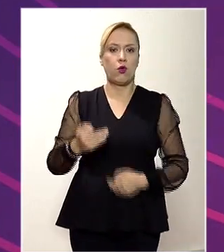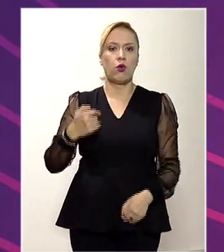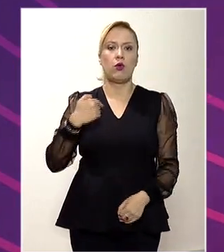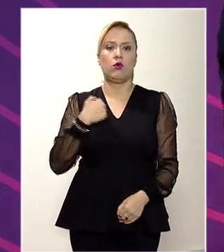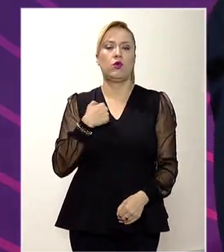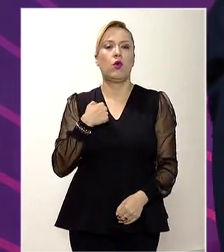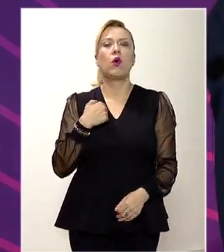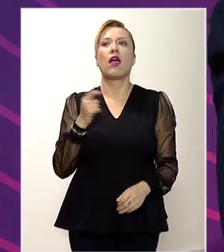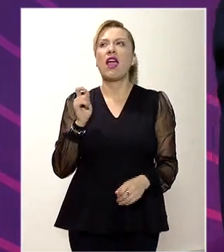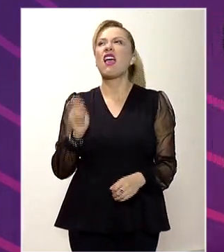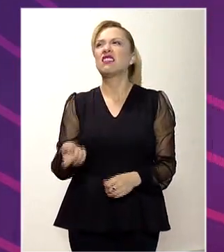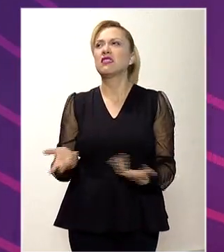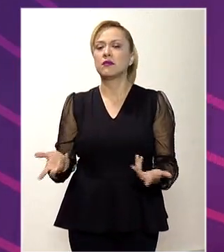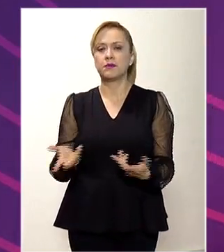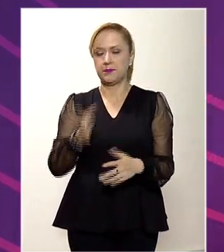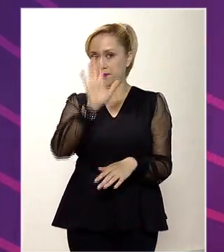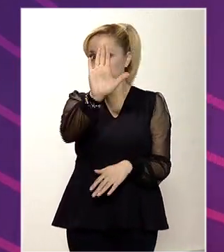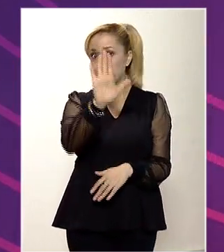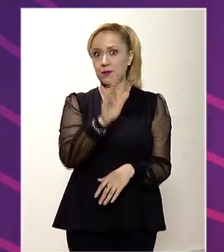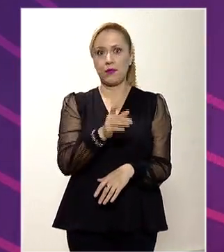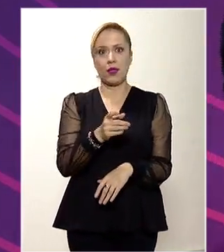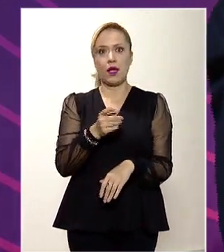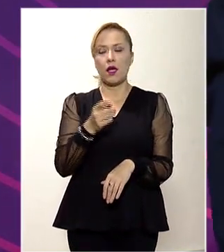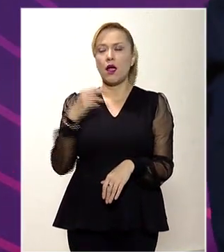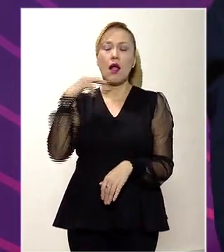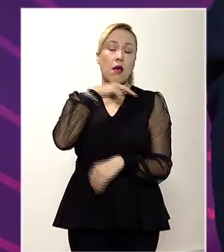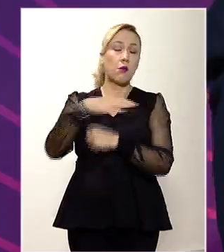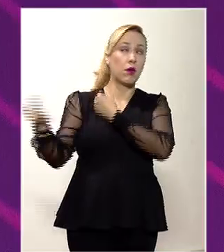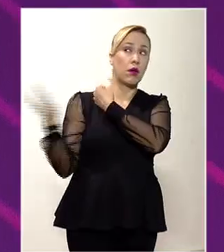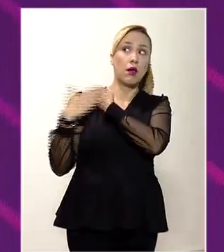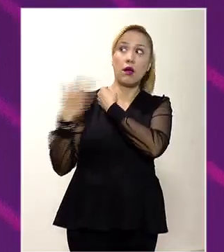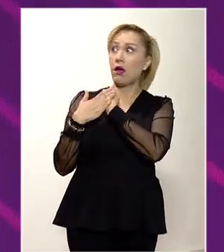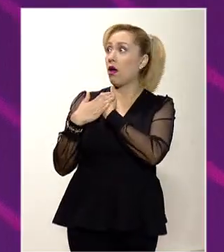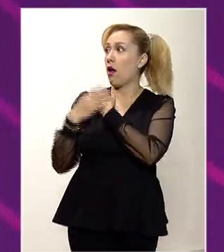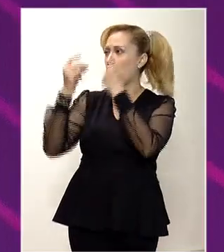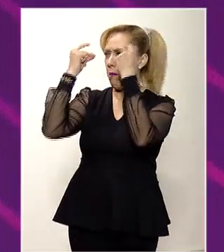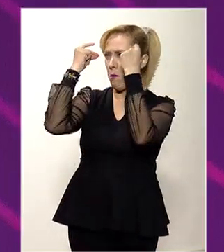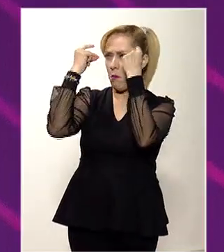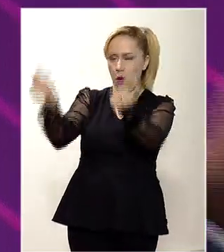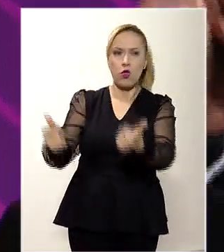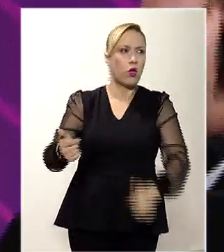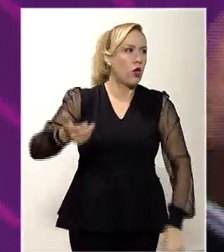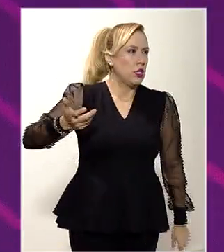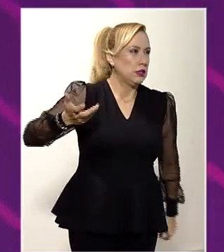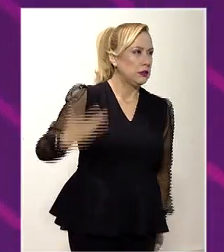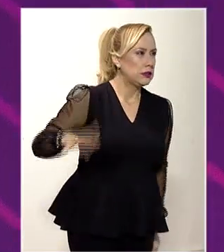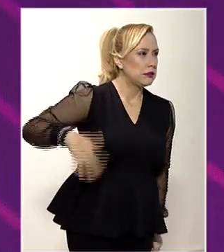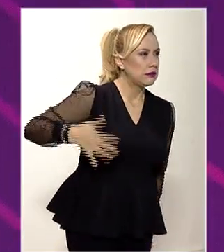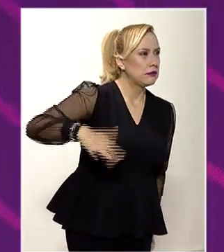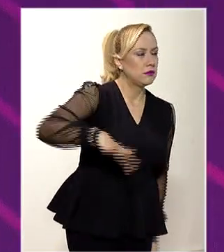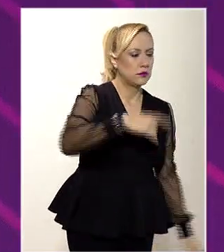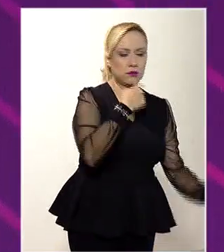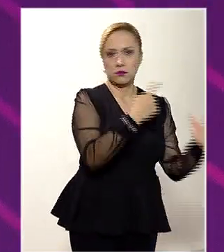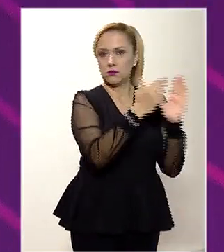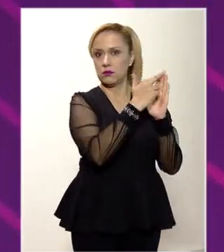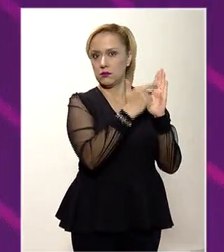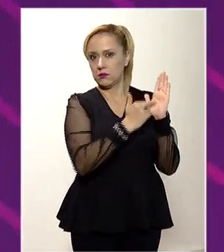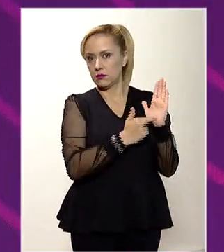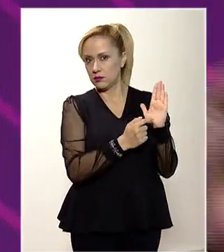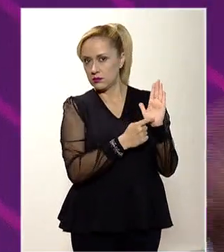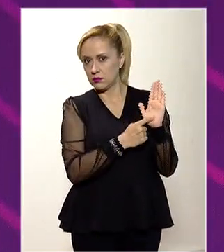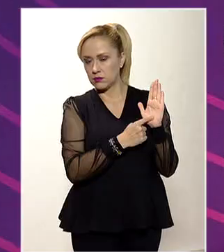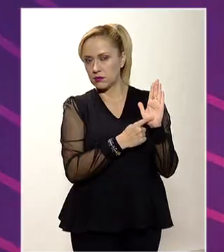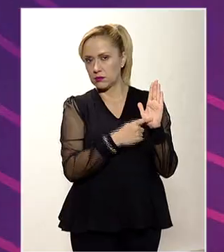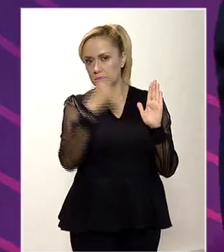investigación diligente? Que desde las primeras horas haya hecho todas las acciones que le marquen los protocolos que tiene que hacer para buscar a la